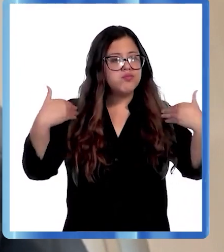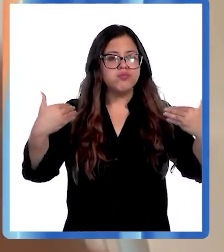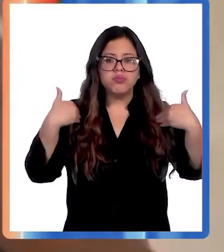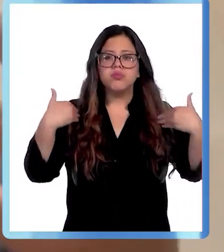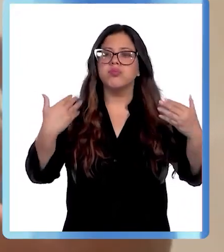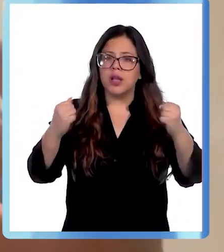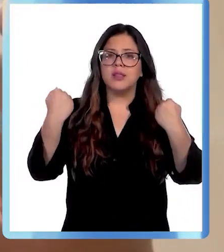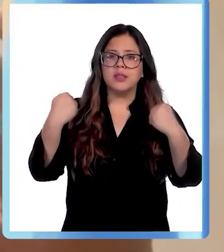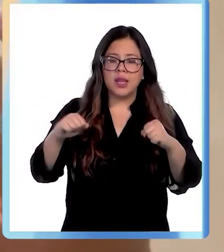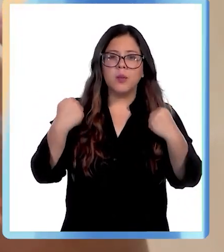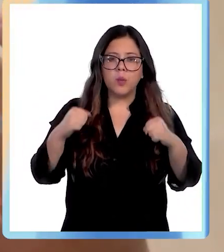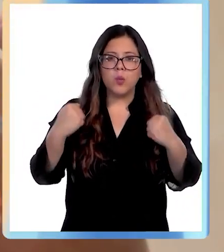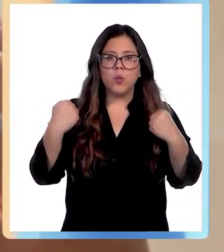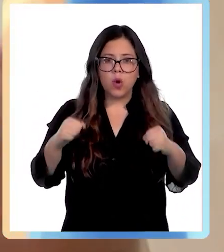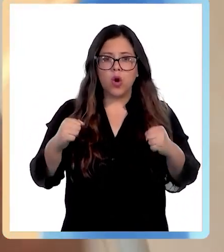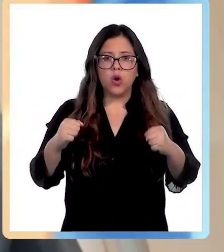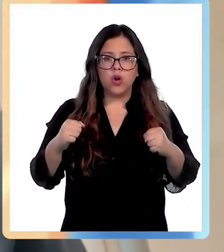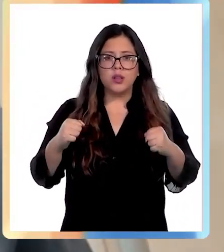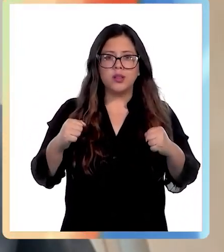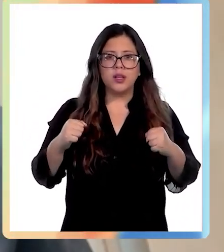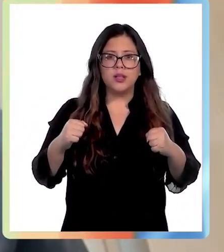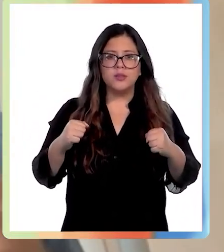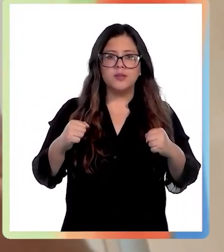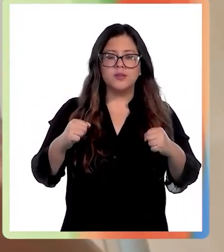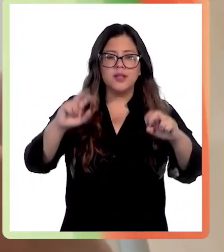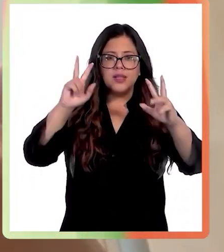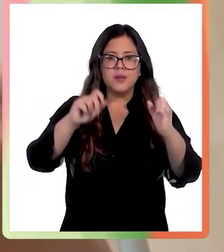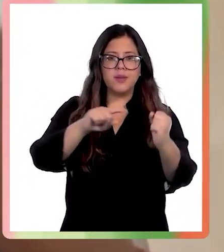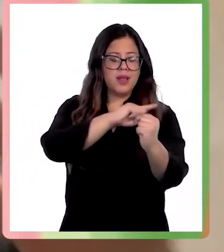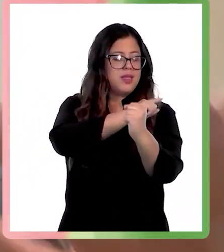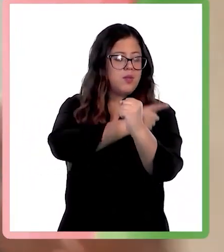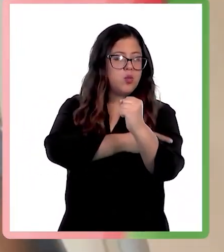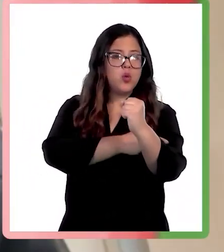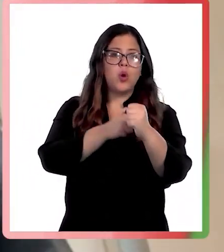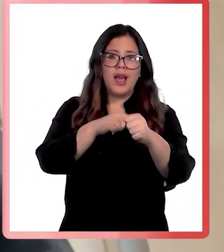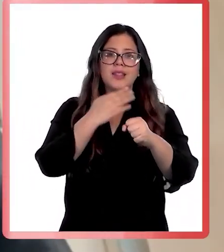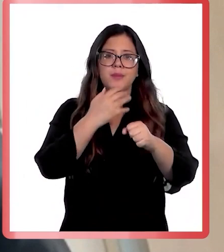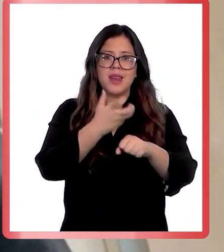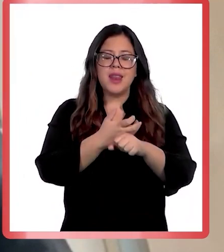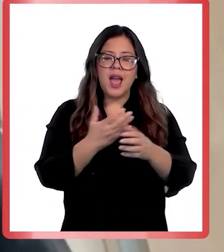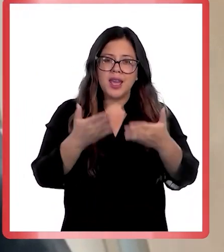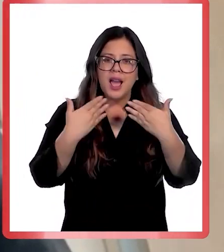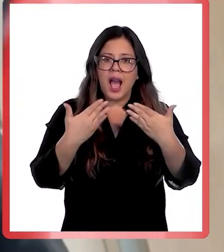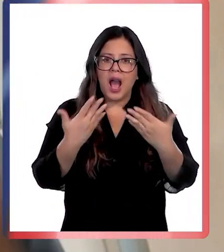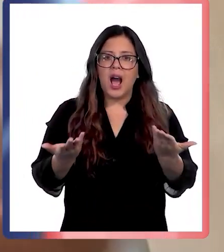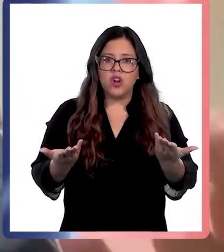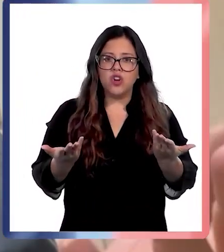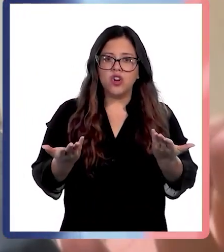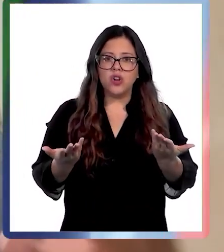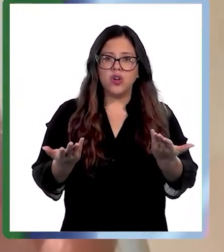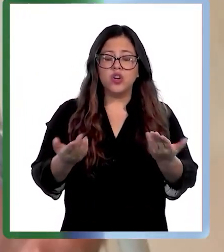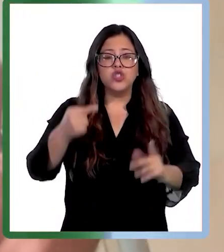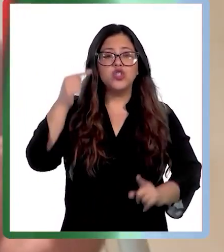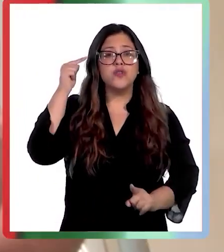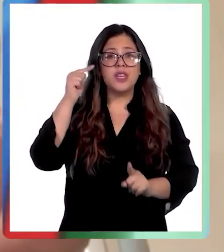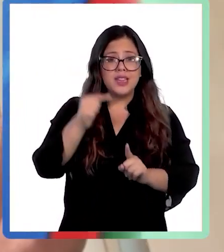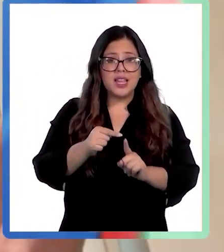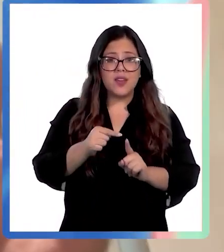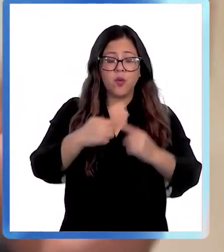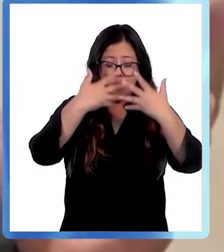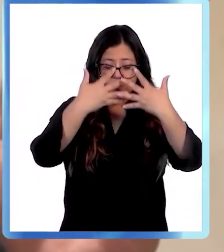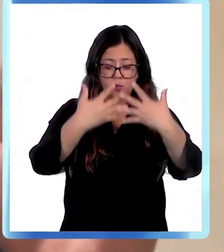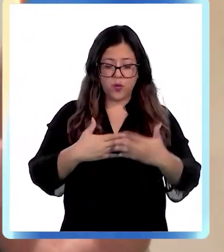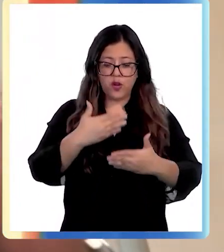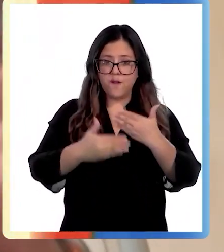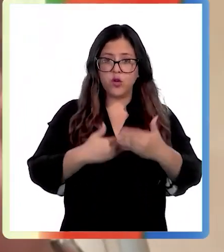por nuestra actividad muscular, también generamos calor. Y el objetivo para que nuestro cuerpo funcione